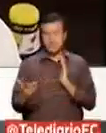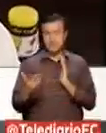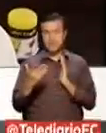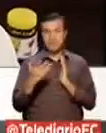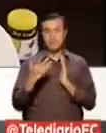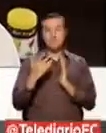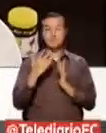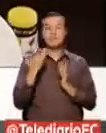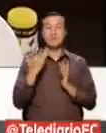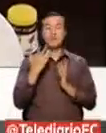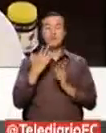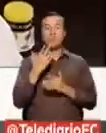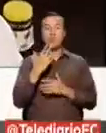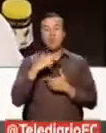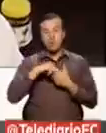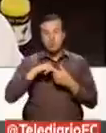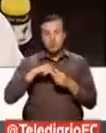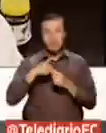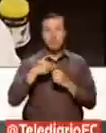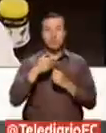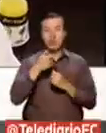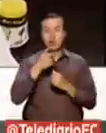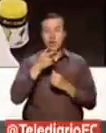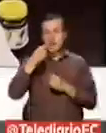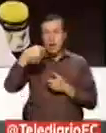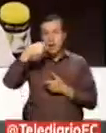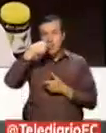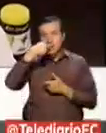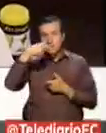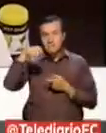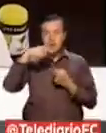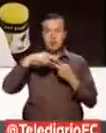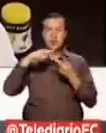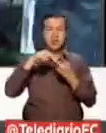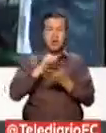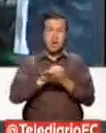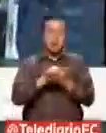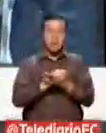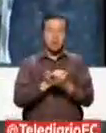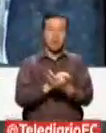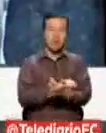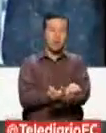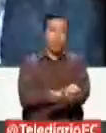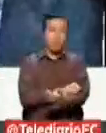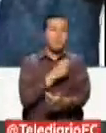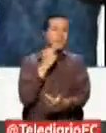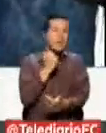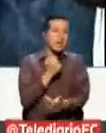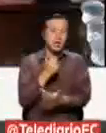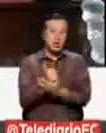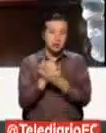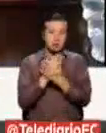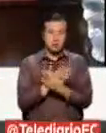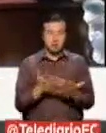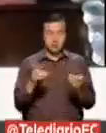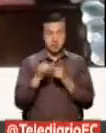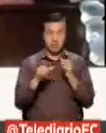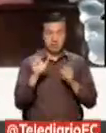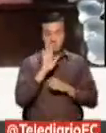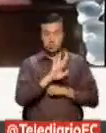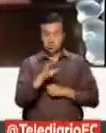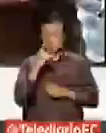jarabes expectorantes. Tenemos también jabones a base de la miel. Los expositores también le apuestan a